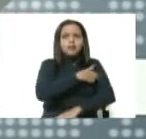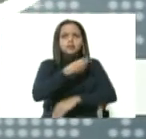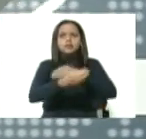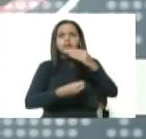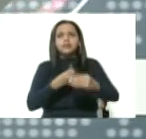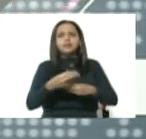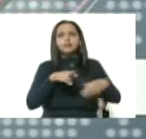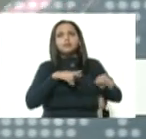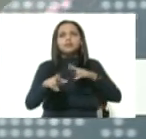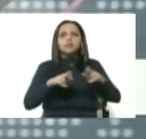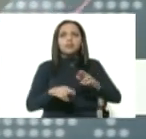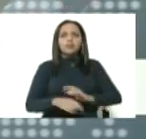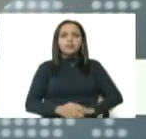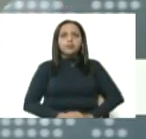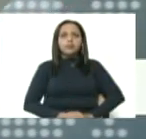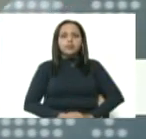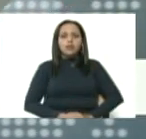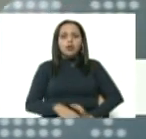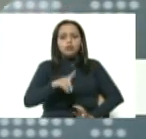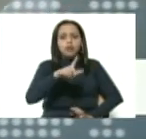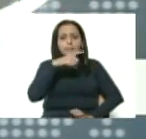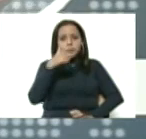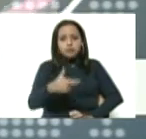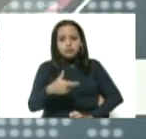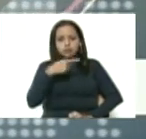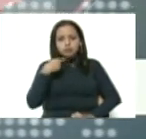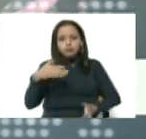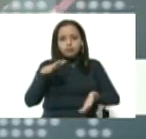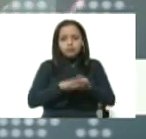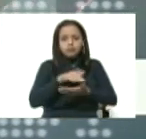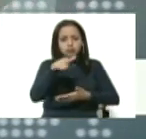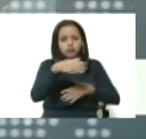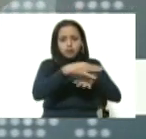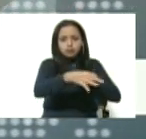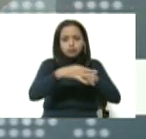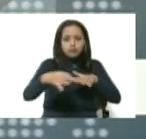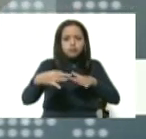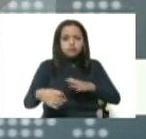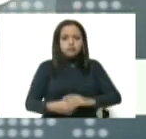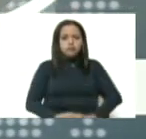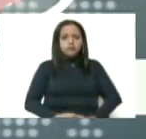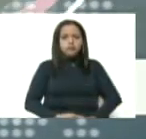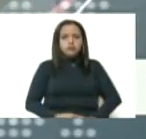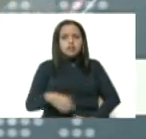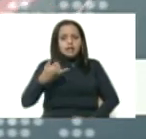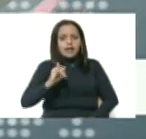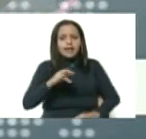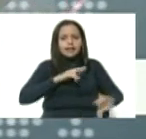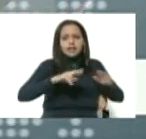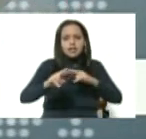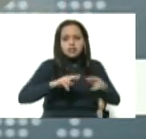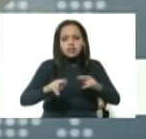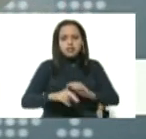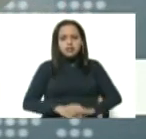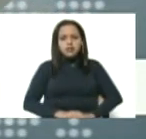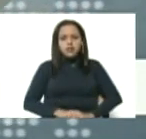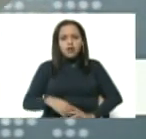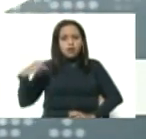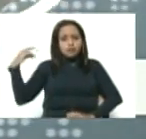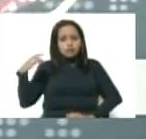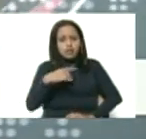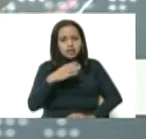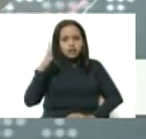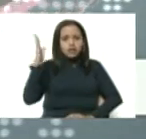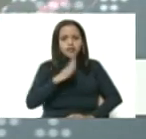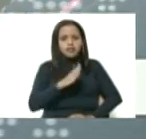relación a un caso fatal allí en ese municipio y estaba vinculado a un viajero procedente del